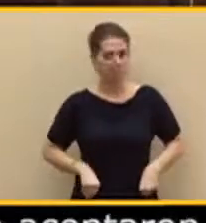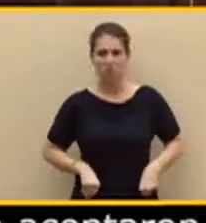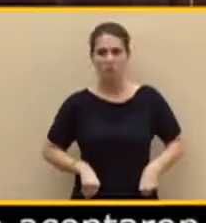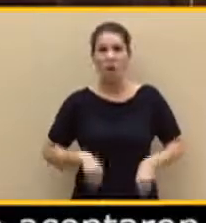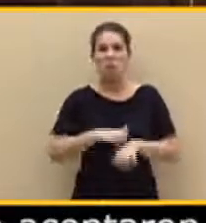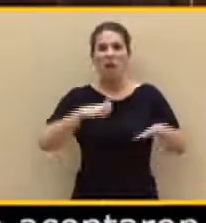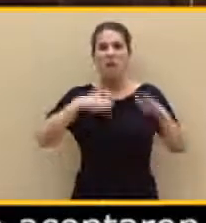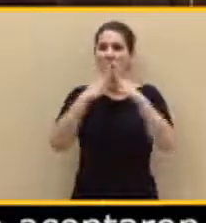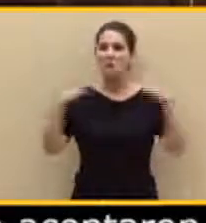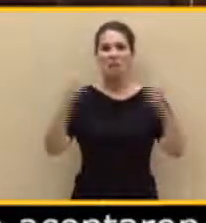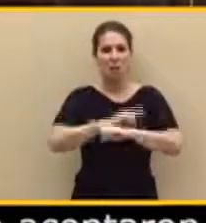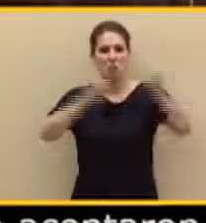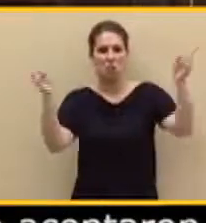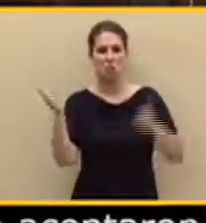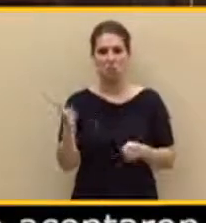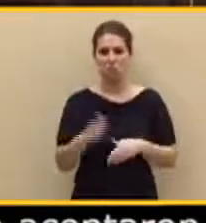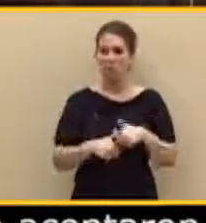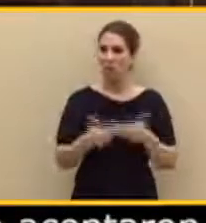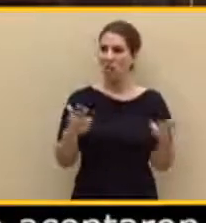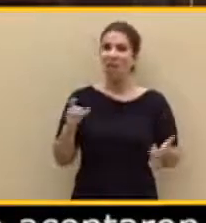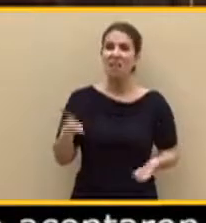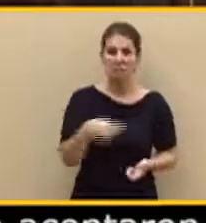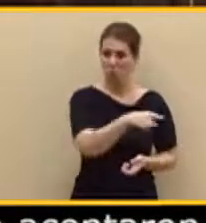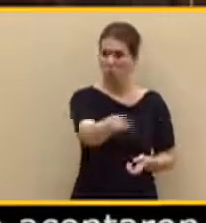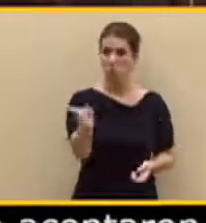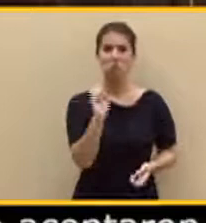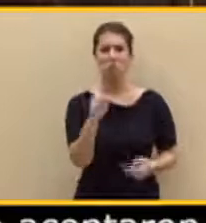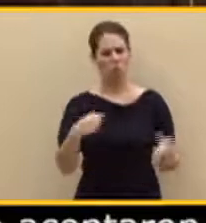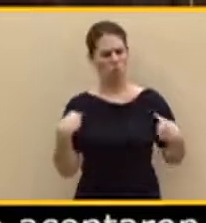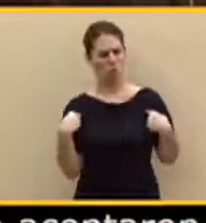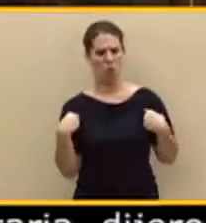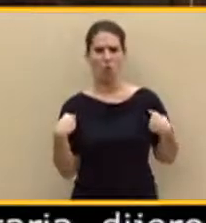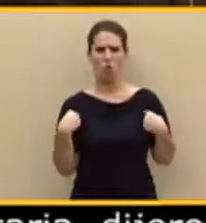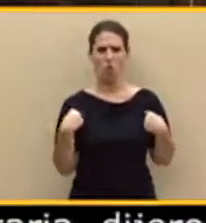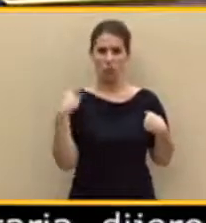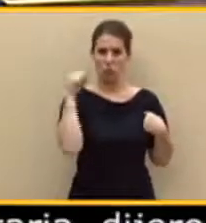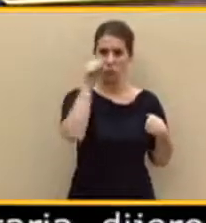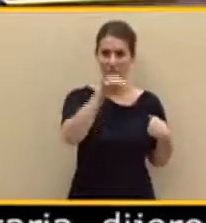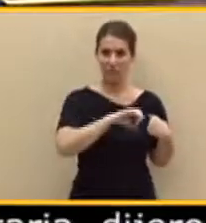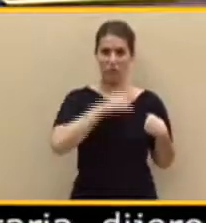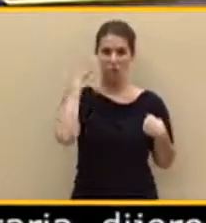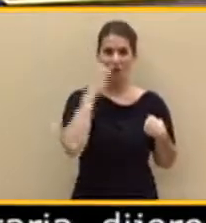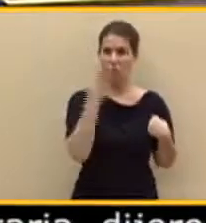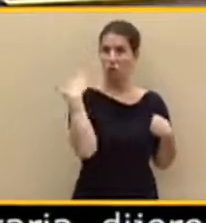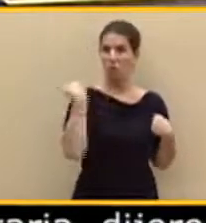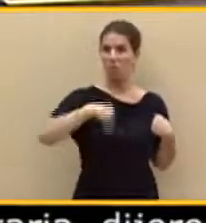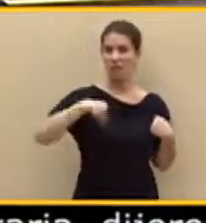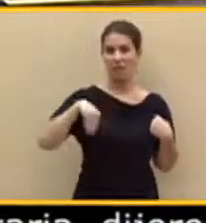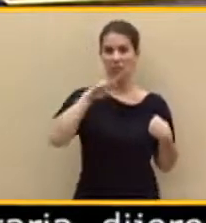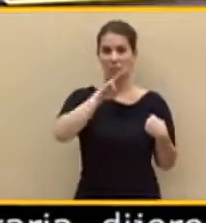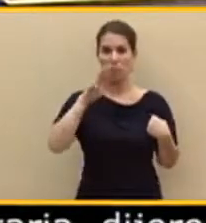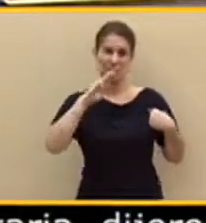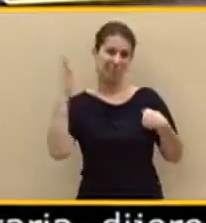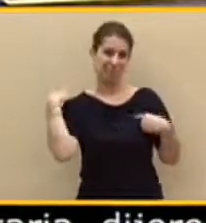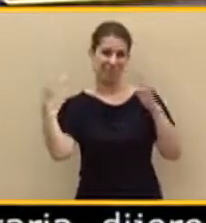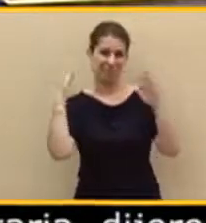Dijeron: la democracia soy yo. Y fue usted, señor Rajoy, quien, como presidente del PP, entonces en la oposición, prendió